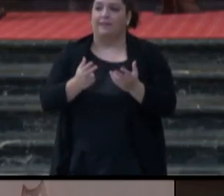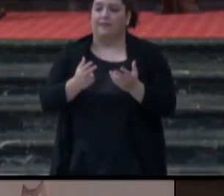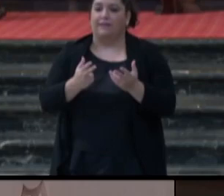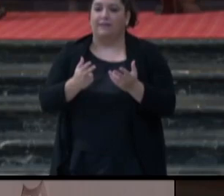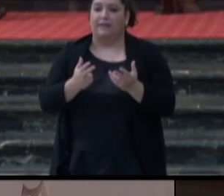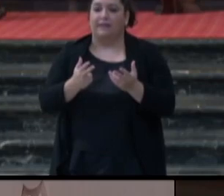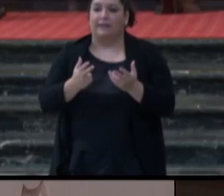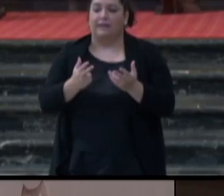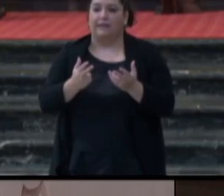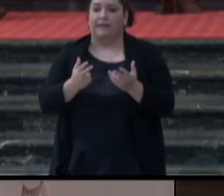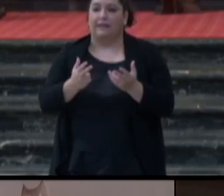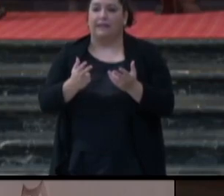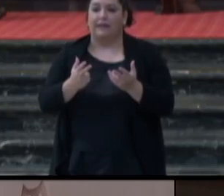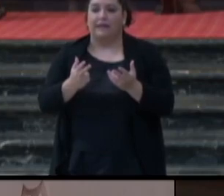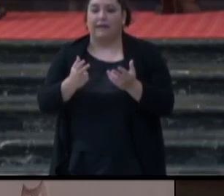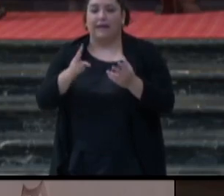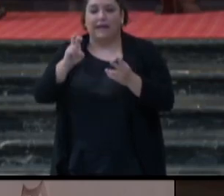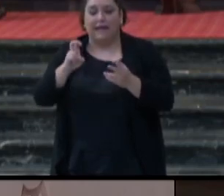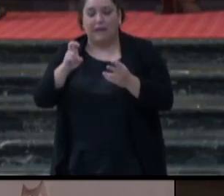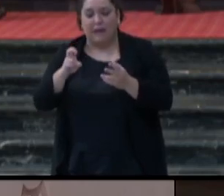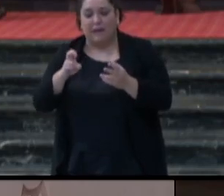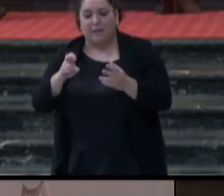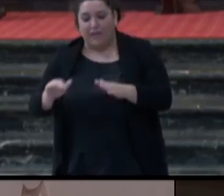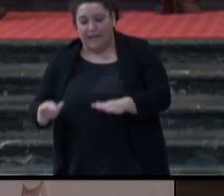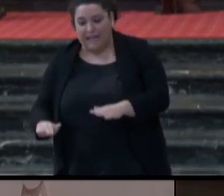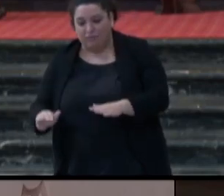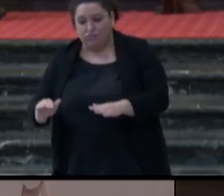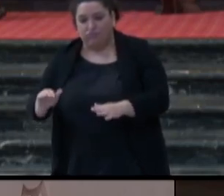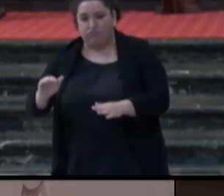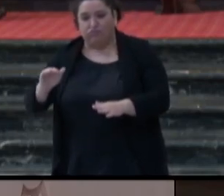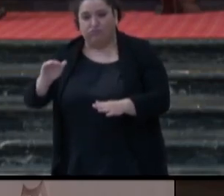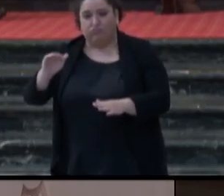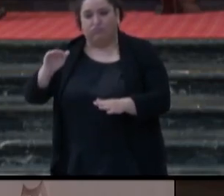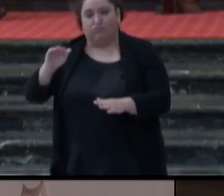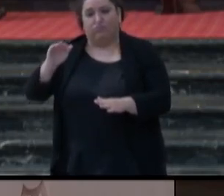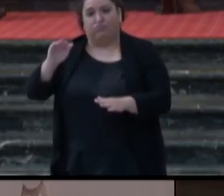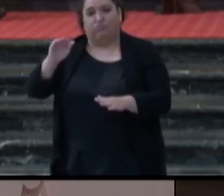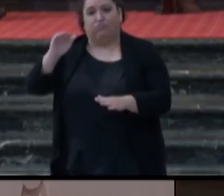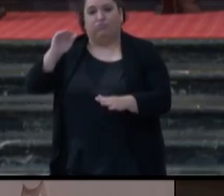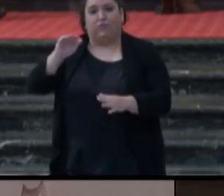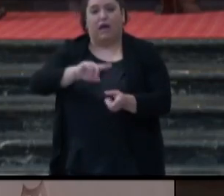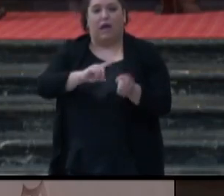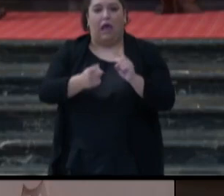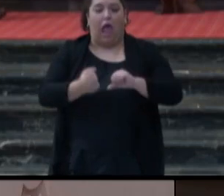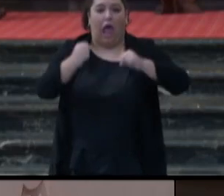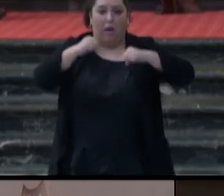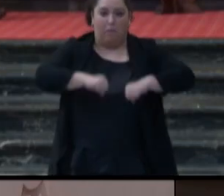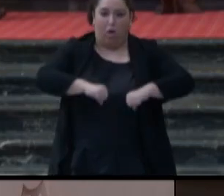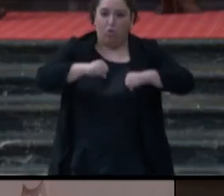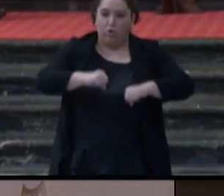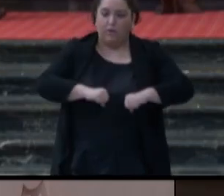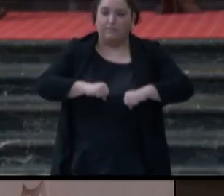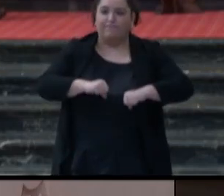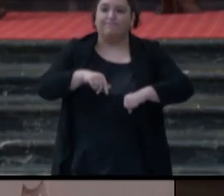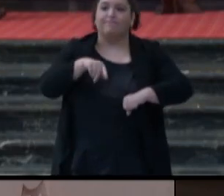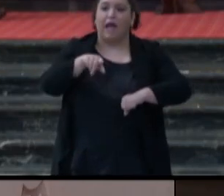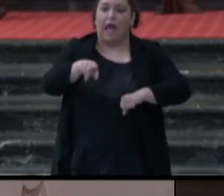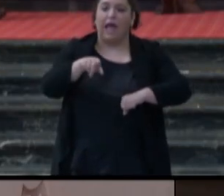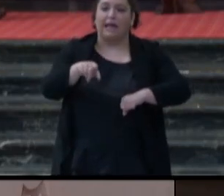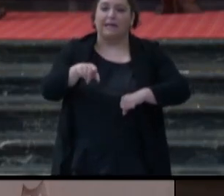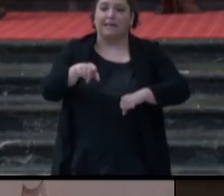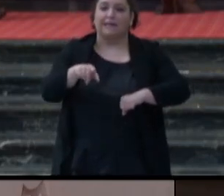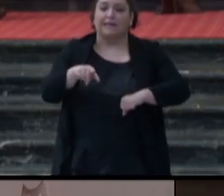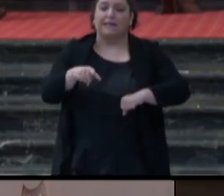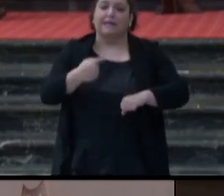de la infantilidad y de la inmadurez a la madurez está en esto